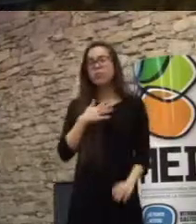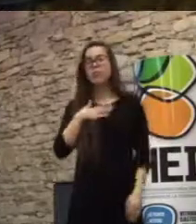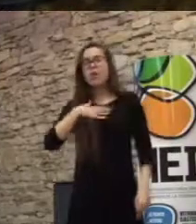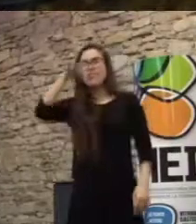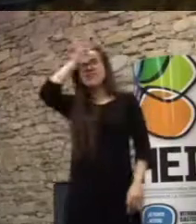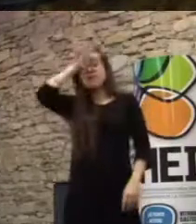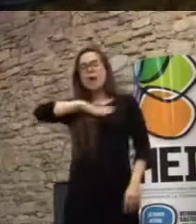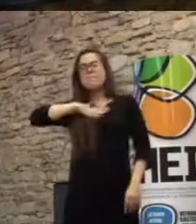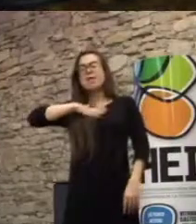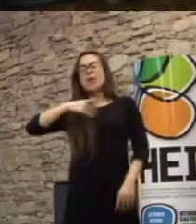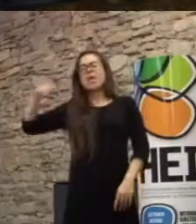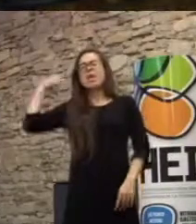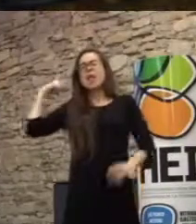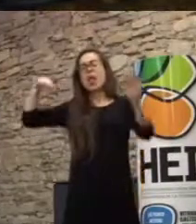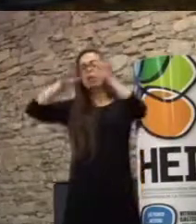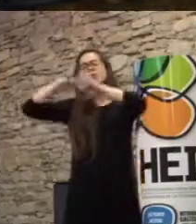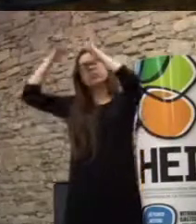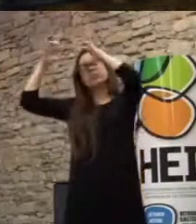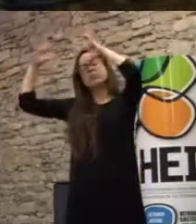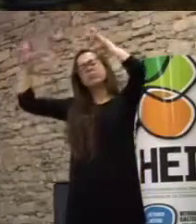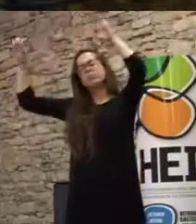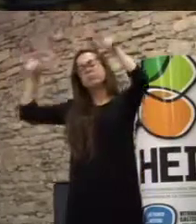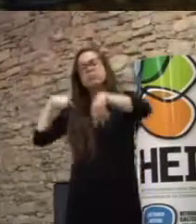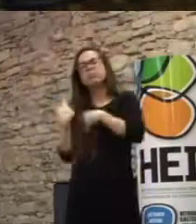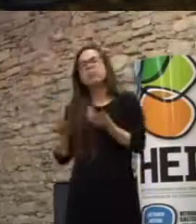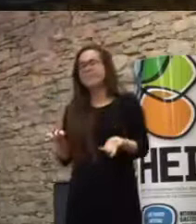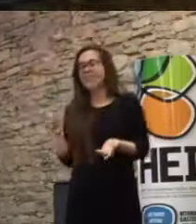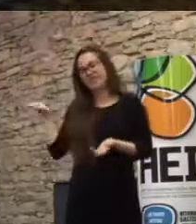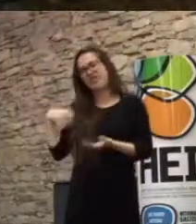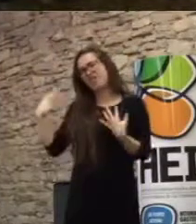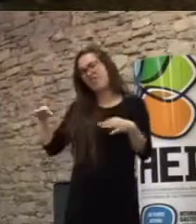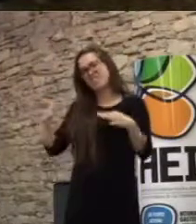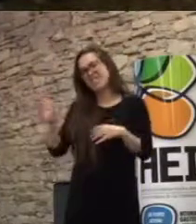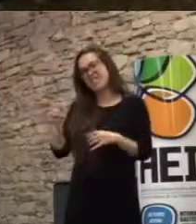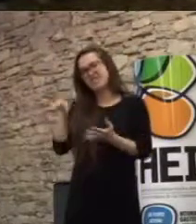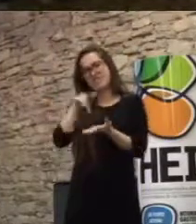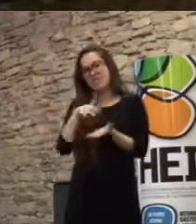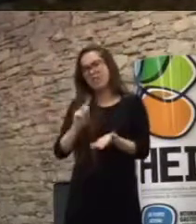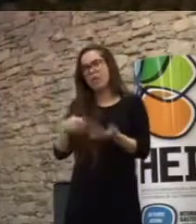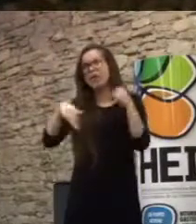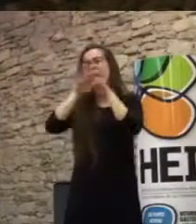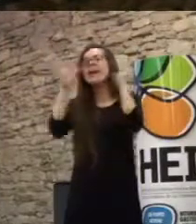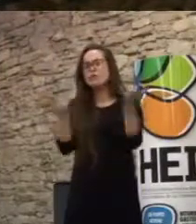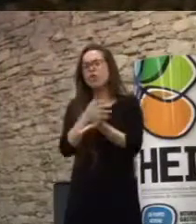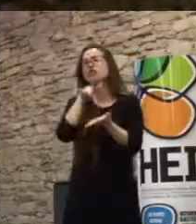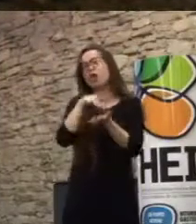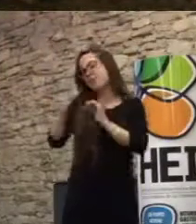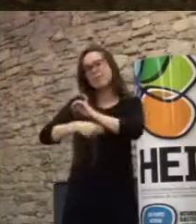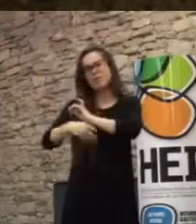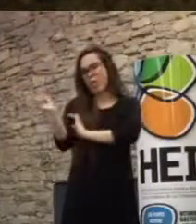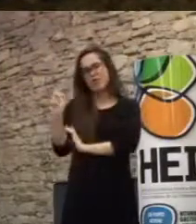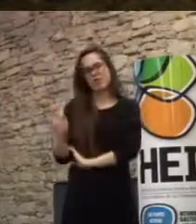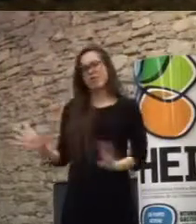pesadilla dije cuando llega a vitoria les explico esto esto no pasa yo viajo por todo el mundo en el mundo si pasa pero en vitoria no